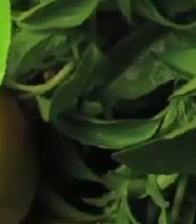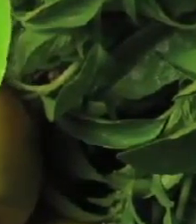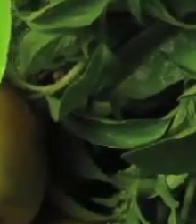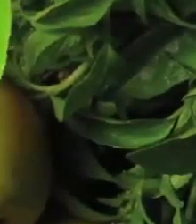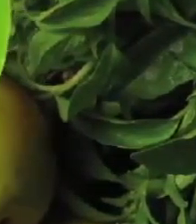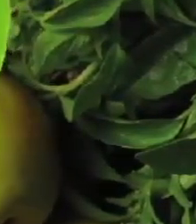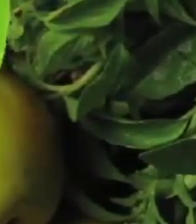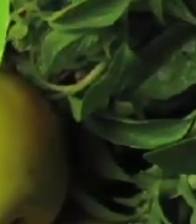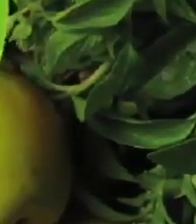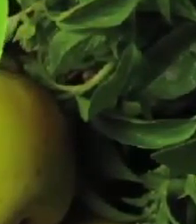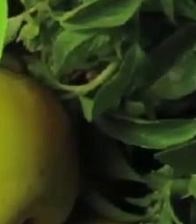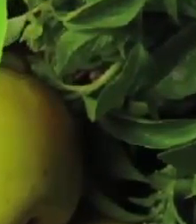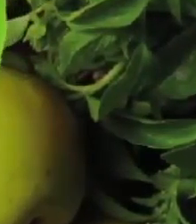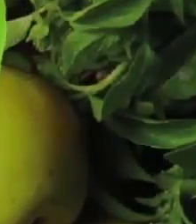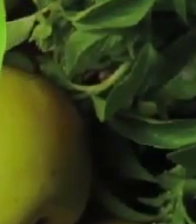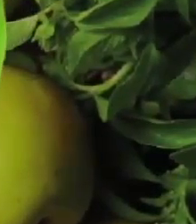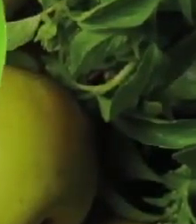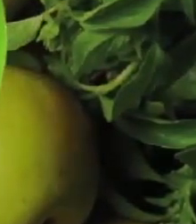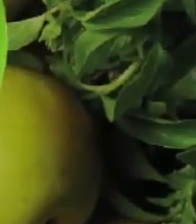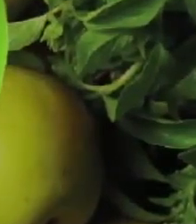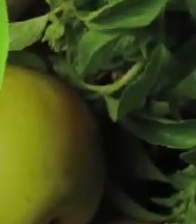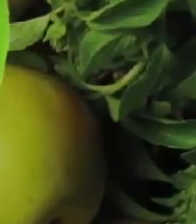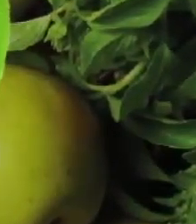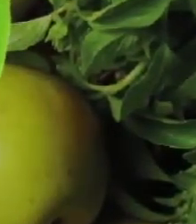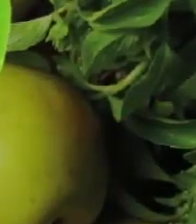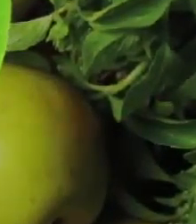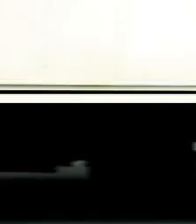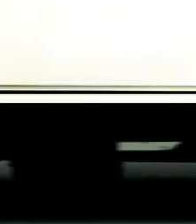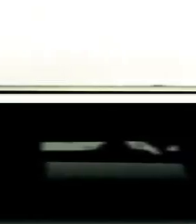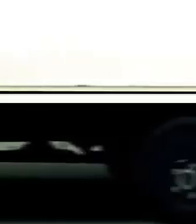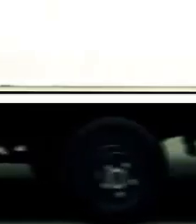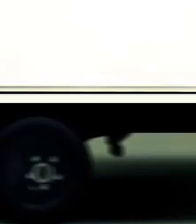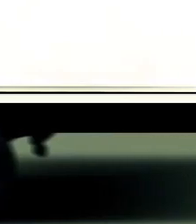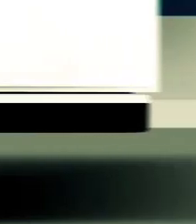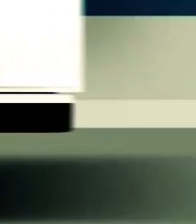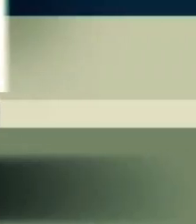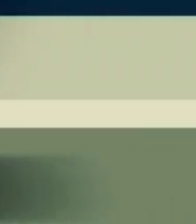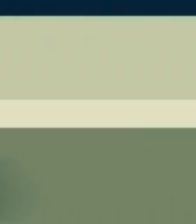Scotiabank Colpatria o 30% de descuento con otro medio de pago.